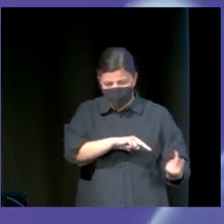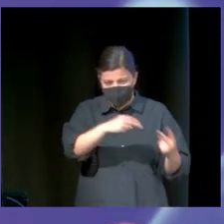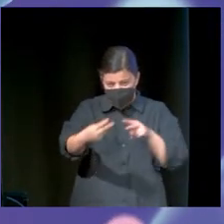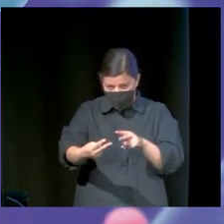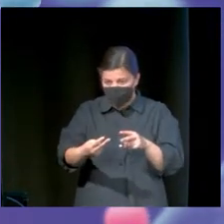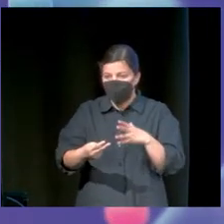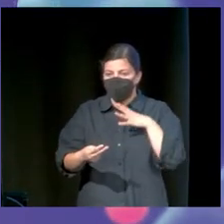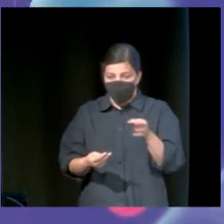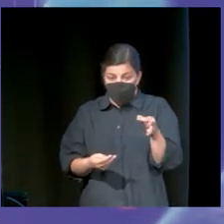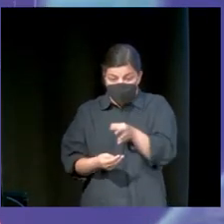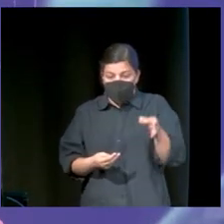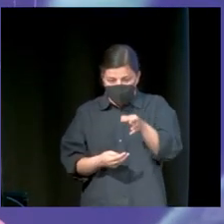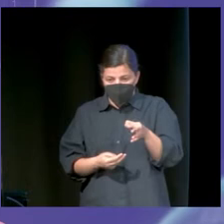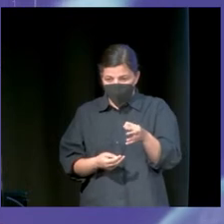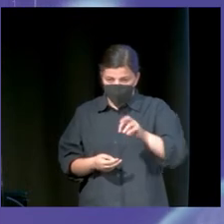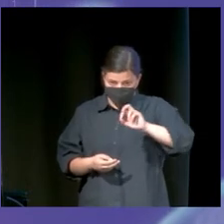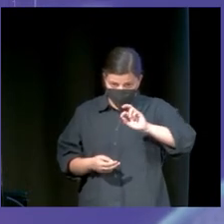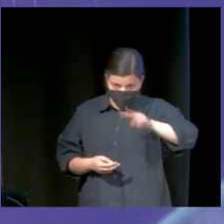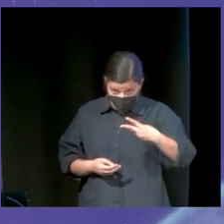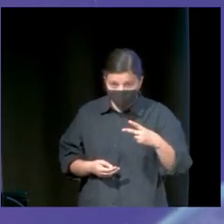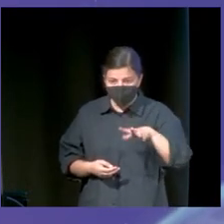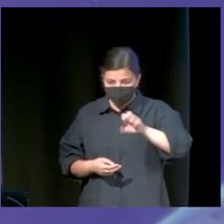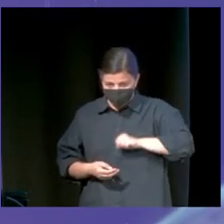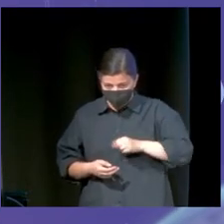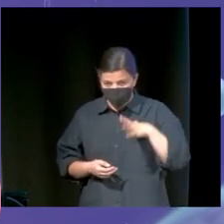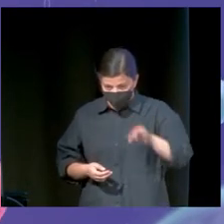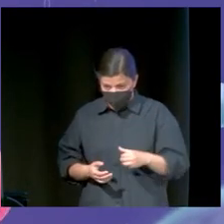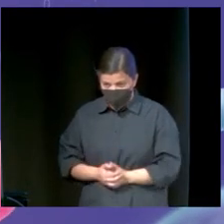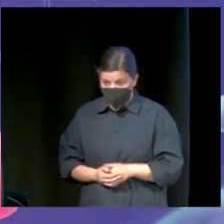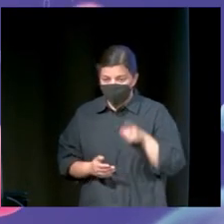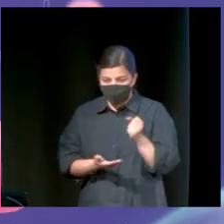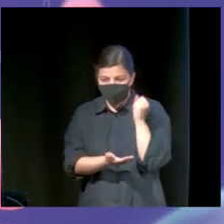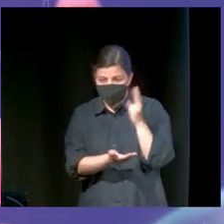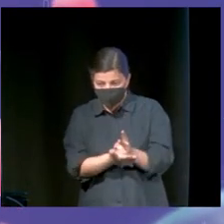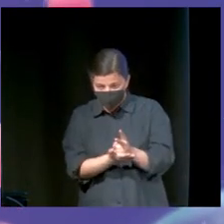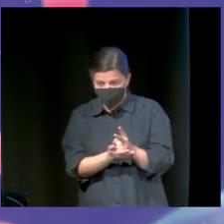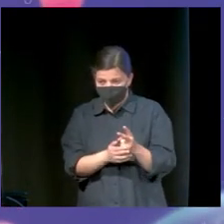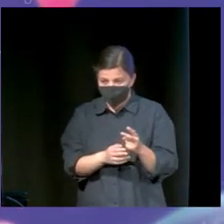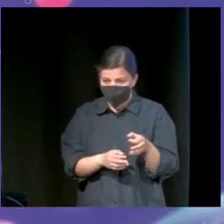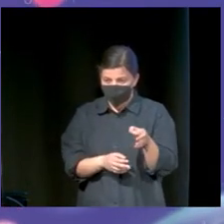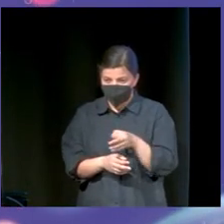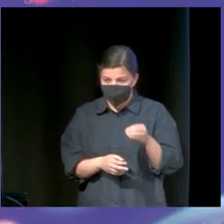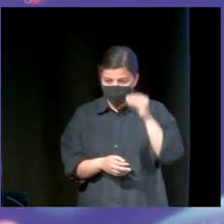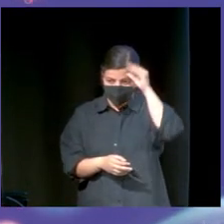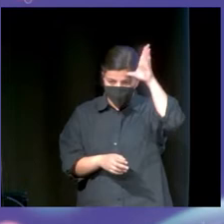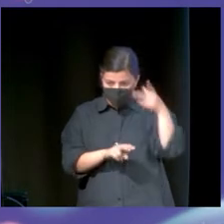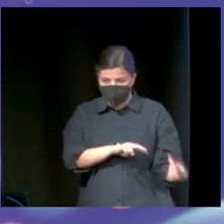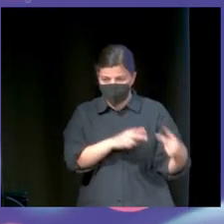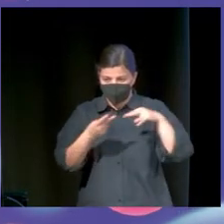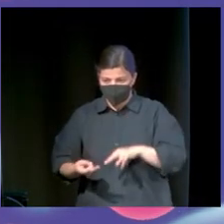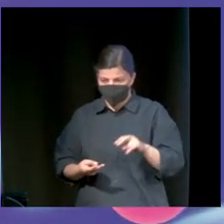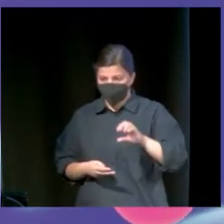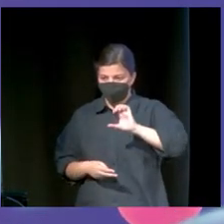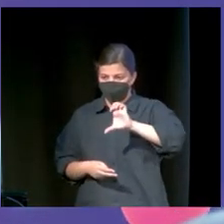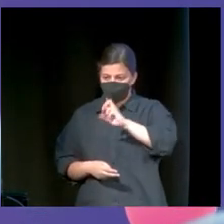convertirlo en euros vale y eso es un poco los retos que vemos y porque ahora todo el metaverso